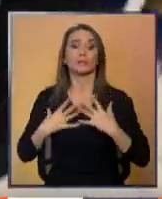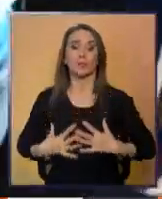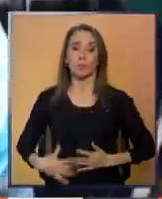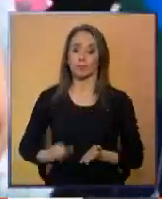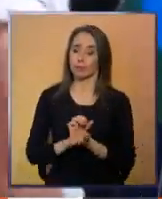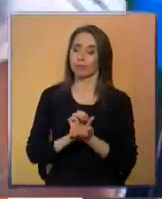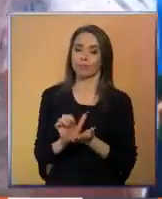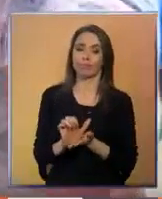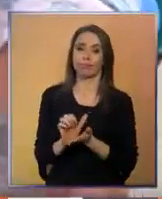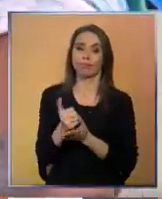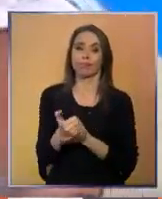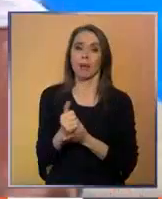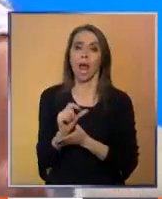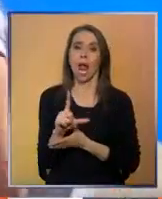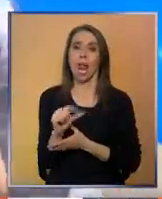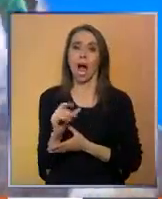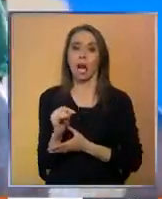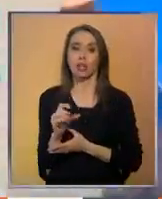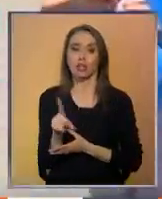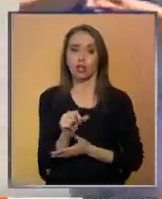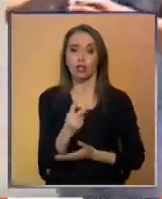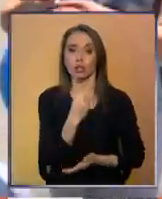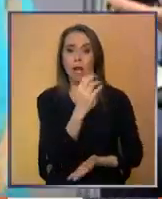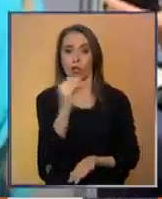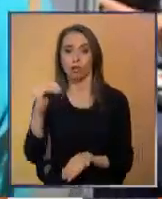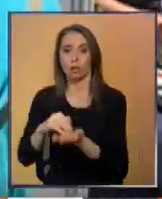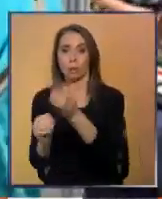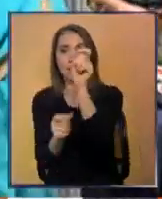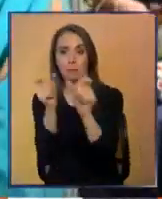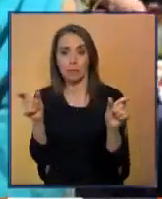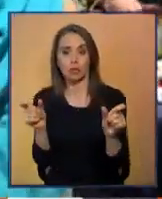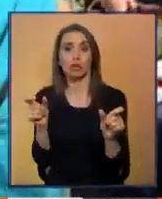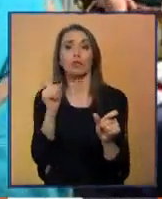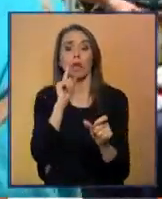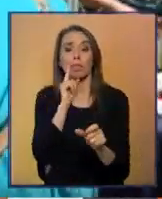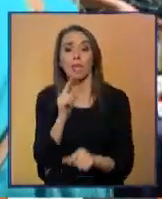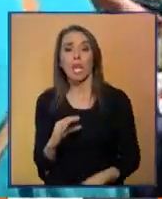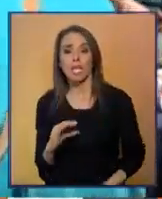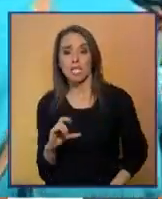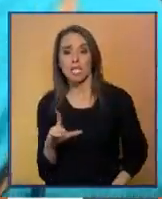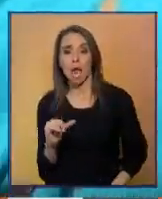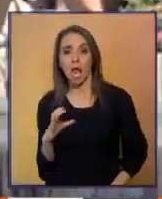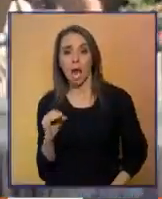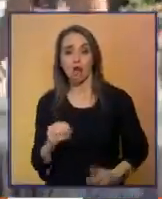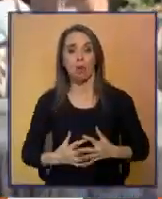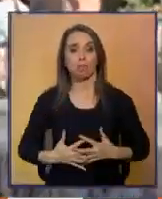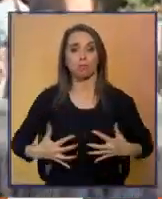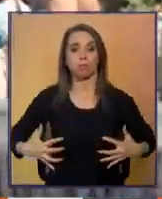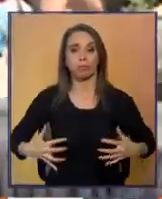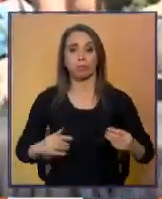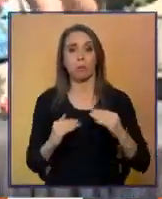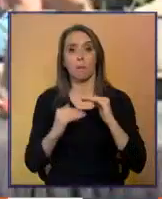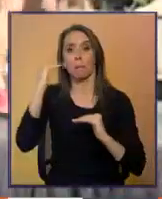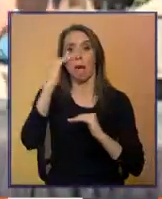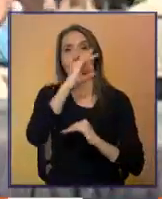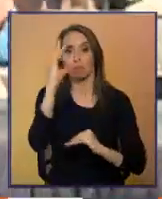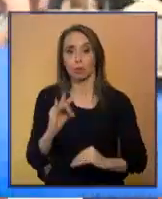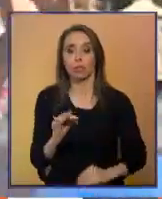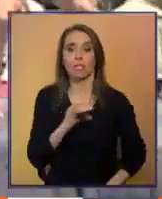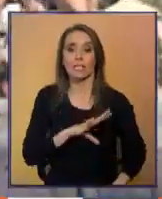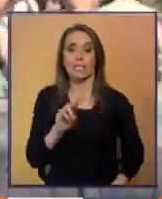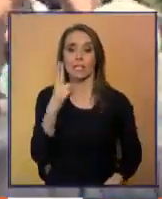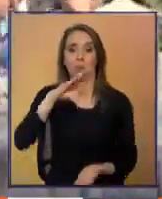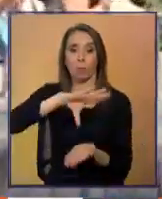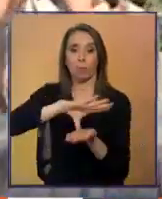a la lactosa y unas 200.000 personas es celíaca. La obesidad, eso sí, gana en las cifras. Somos el